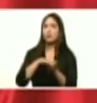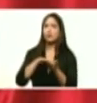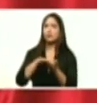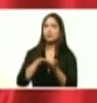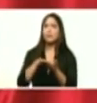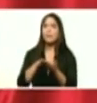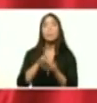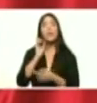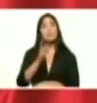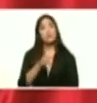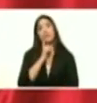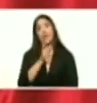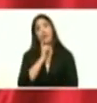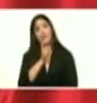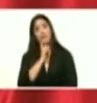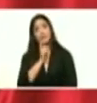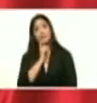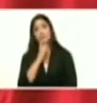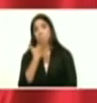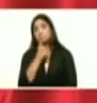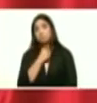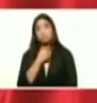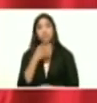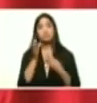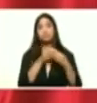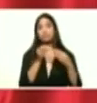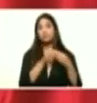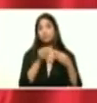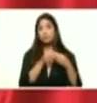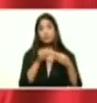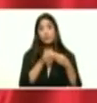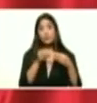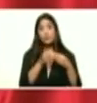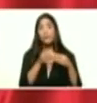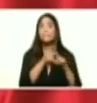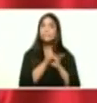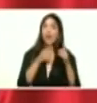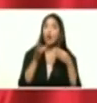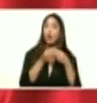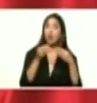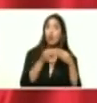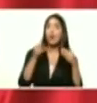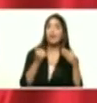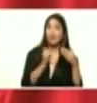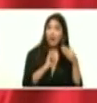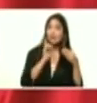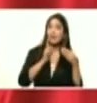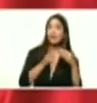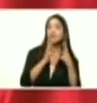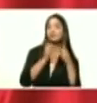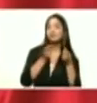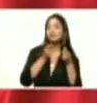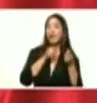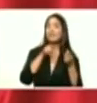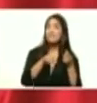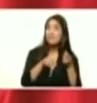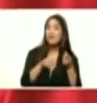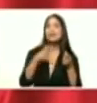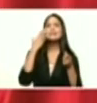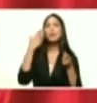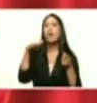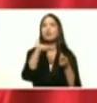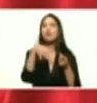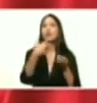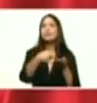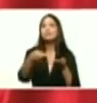además, de la gran dificultad, de que no tener, dólares, los dólares, que tengamos, nosotros, tenemos que administrarlo, bien, saber dónde, lo